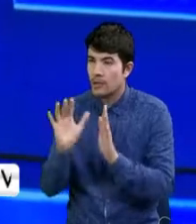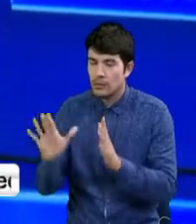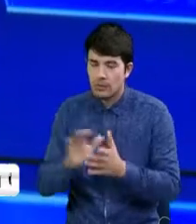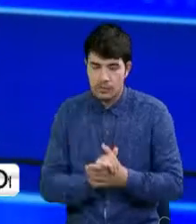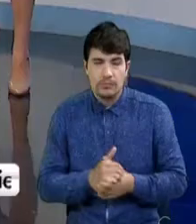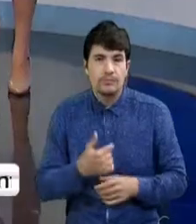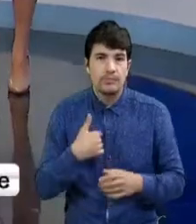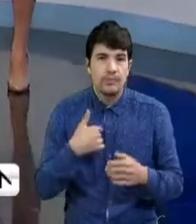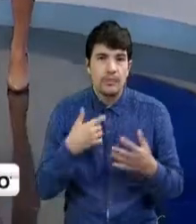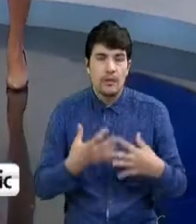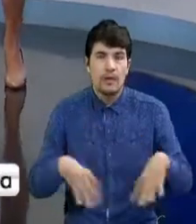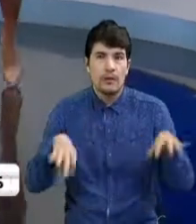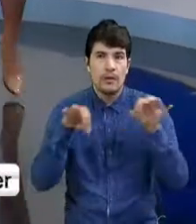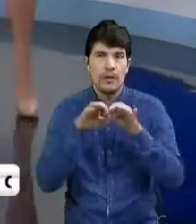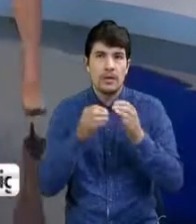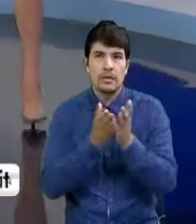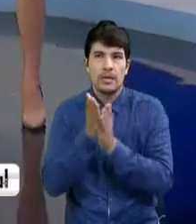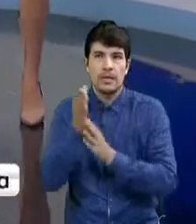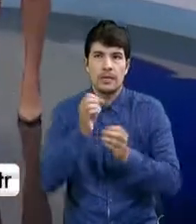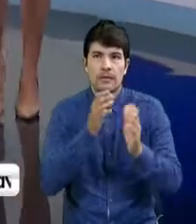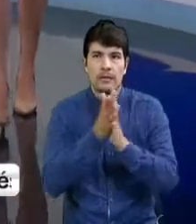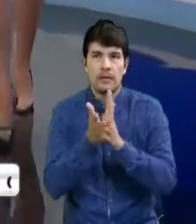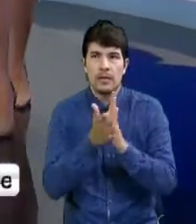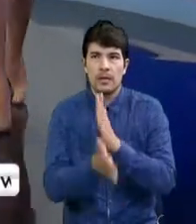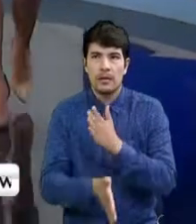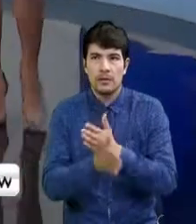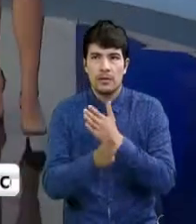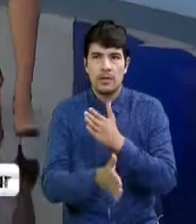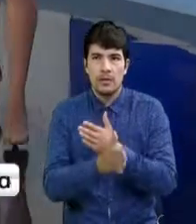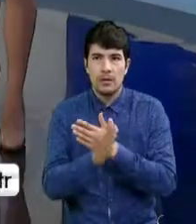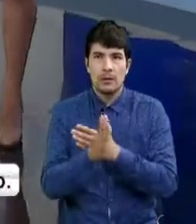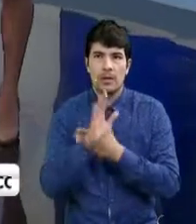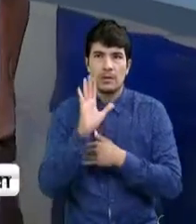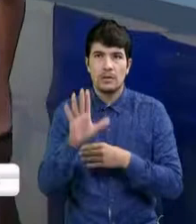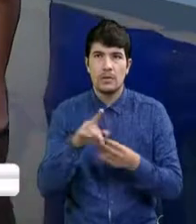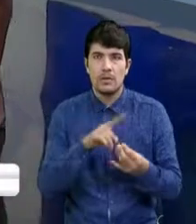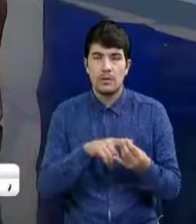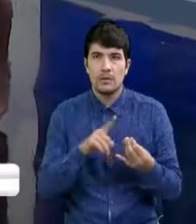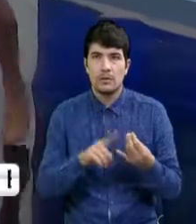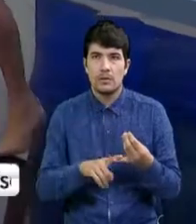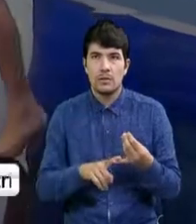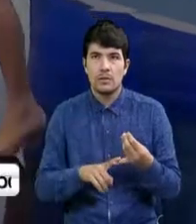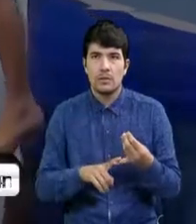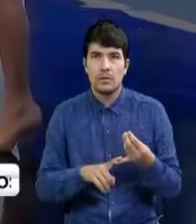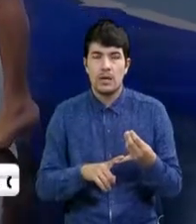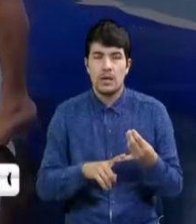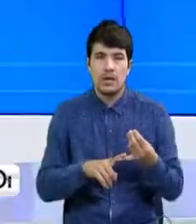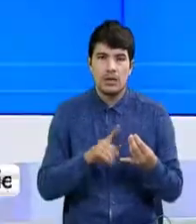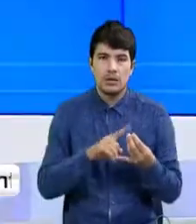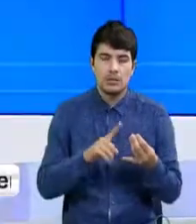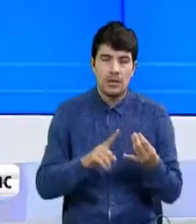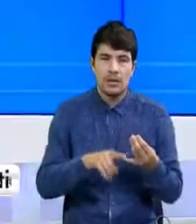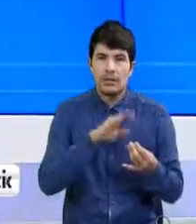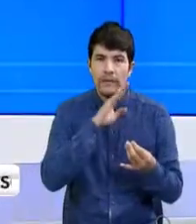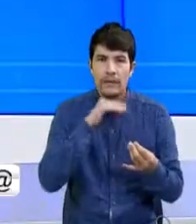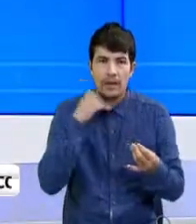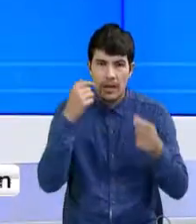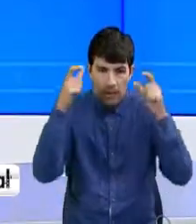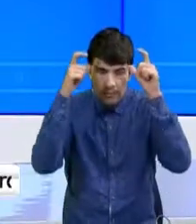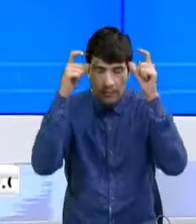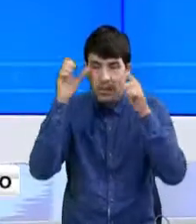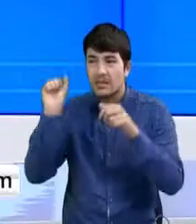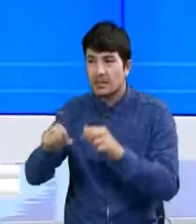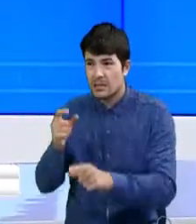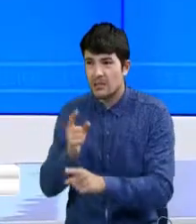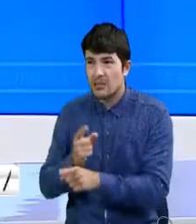Por el momento, John, es importante seguir con información porque continúa la polémica con los casos de la fiebre aftosa. Así es, Karen. Precisamente, pues